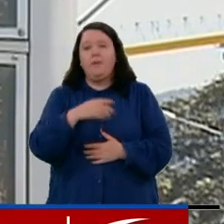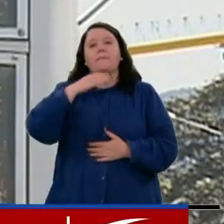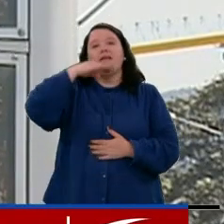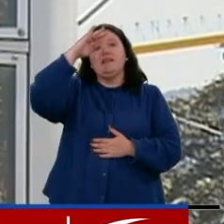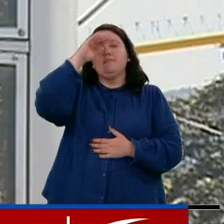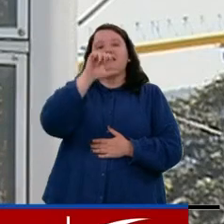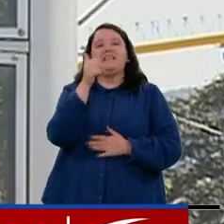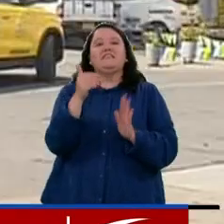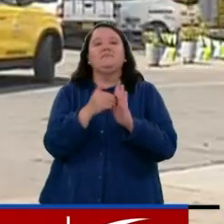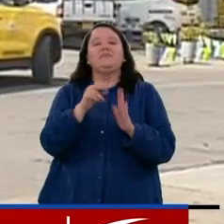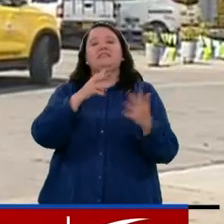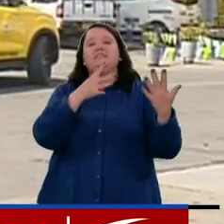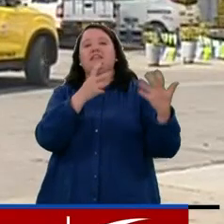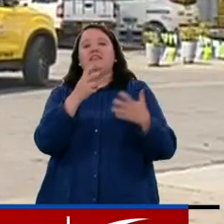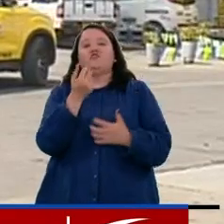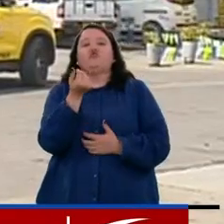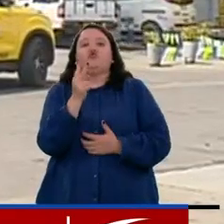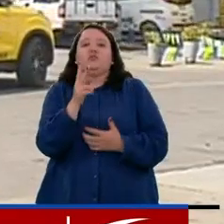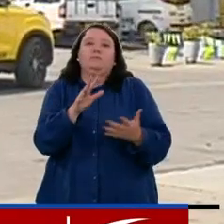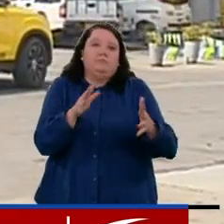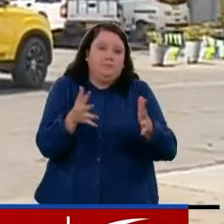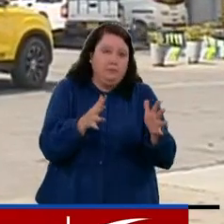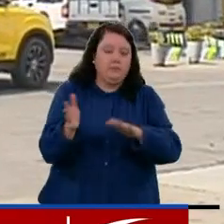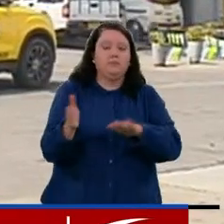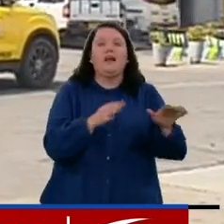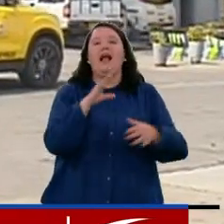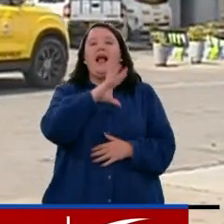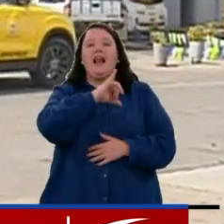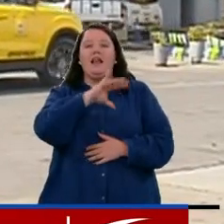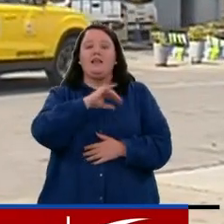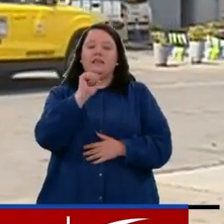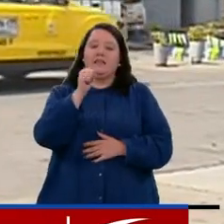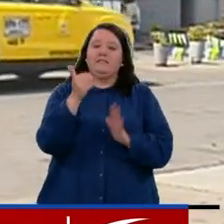Medellín, 10.712 promedio. En Cali,